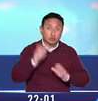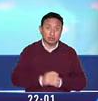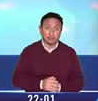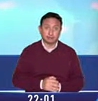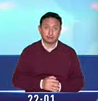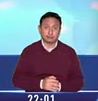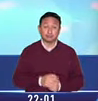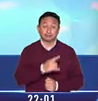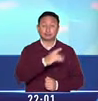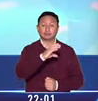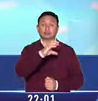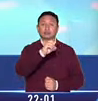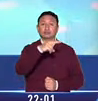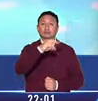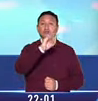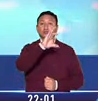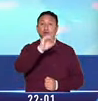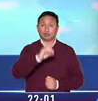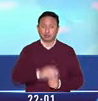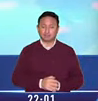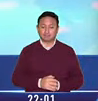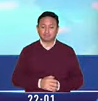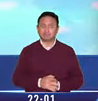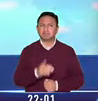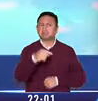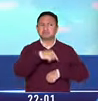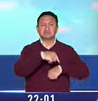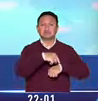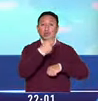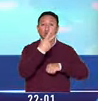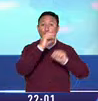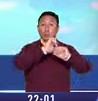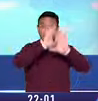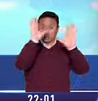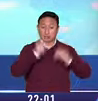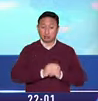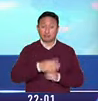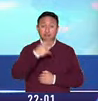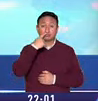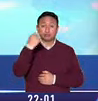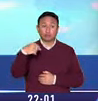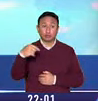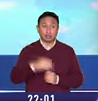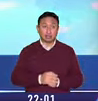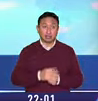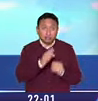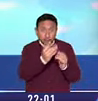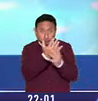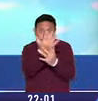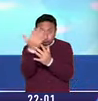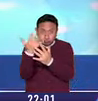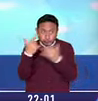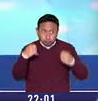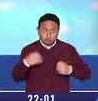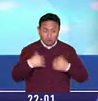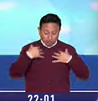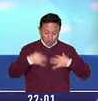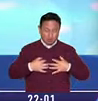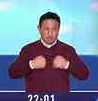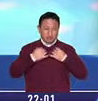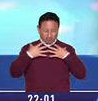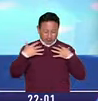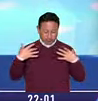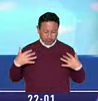Alessi, escucha. Tranquilo, tranquilo. Conocoto, sector hospitalaria. Eran eso de las 2 de la mañana. El hombre estaba entre los matorrales, su ropa llena de